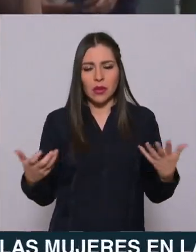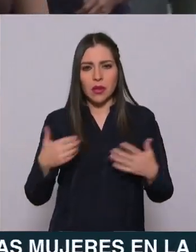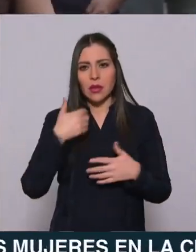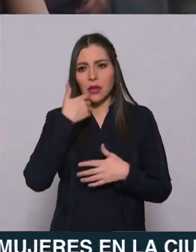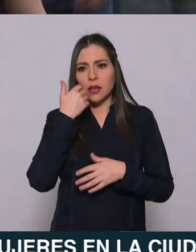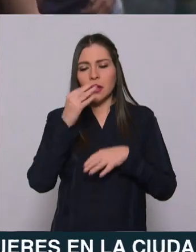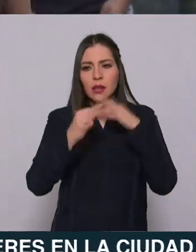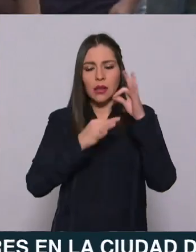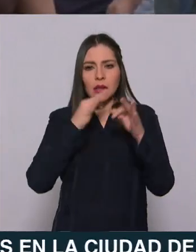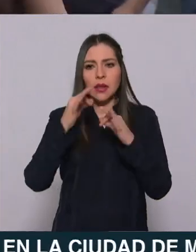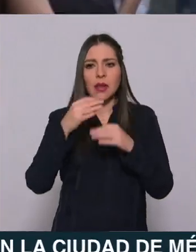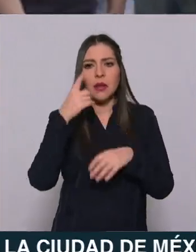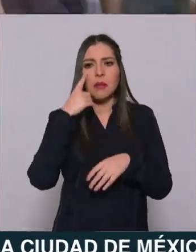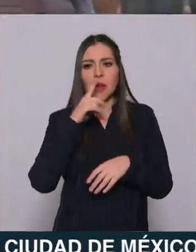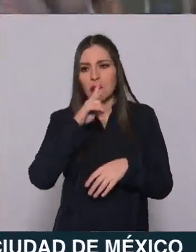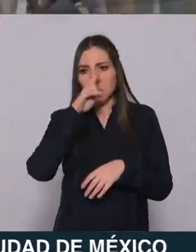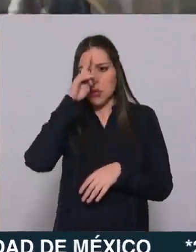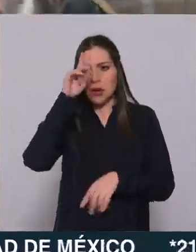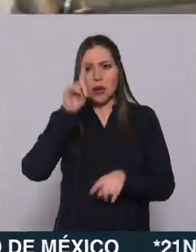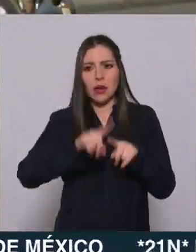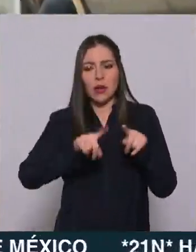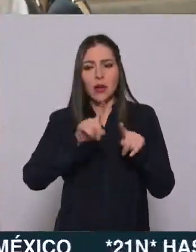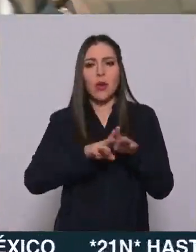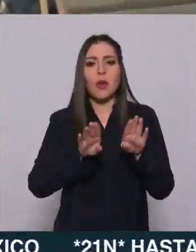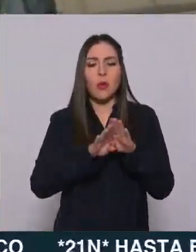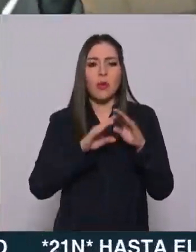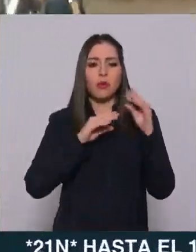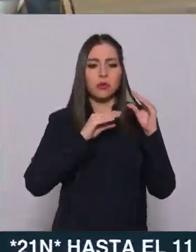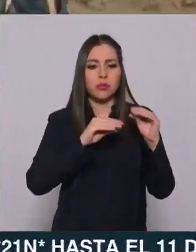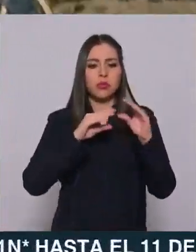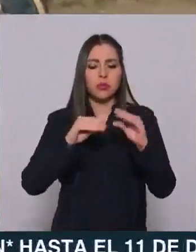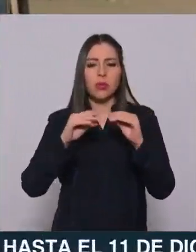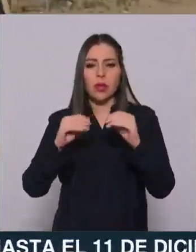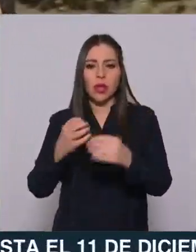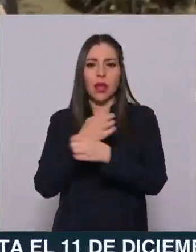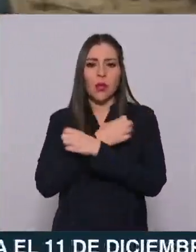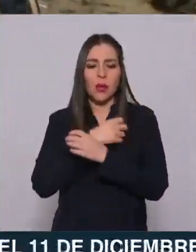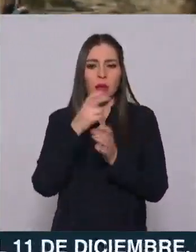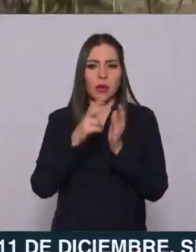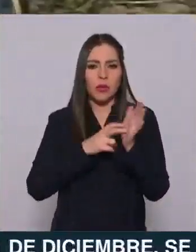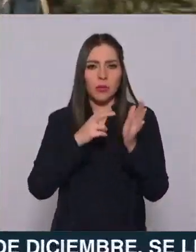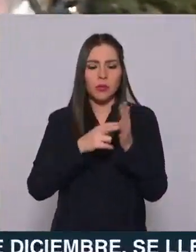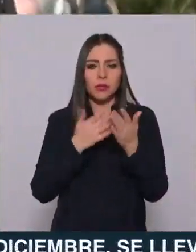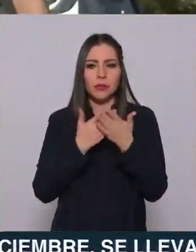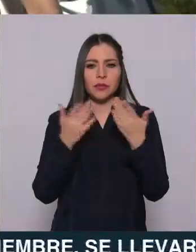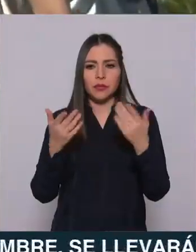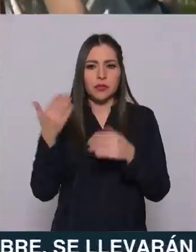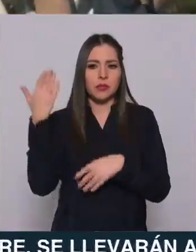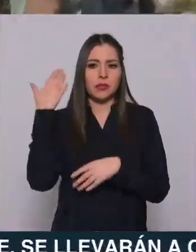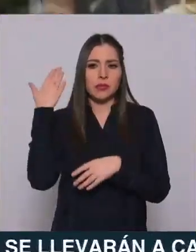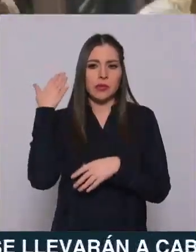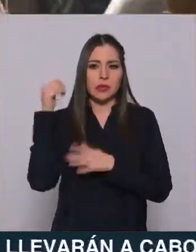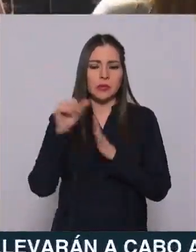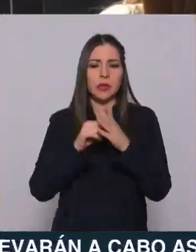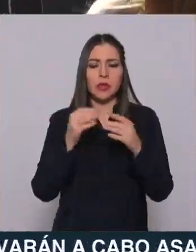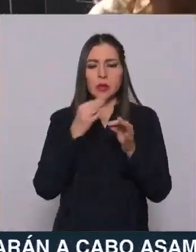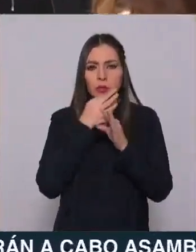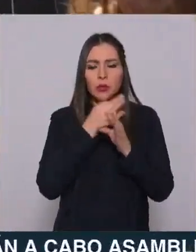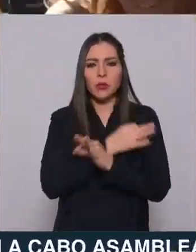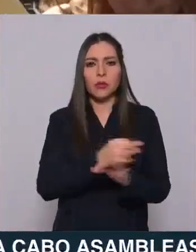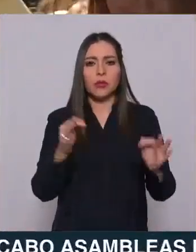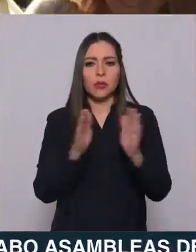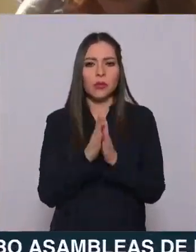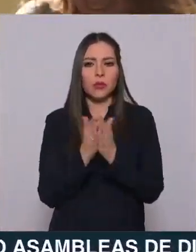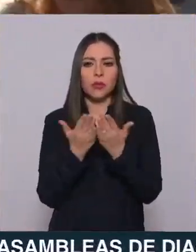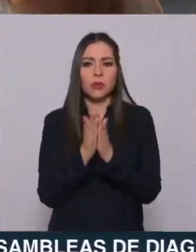la erradicación de la violencia a través de la educación y hemos lanzado una guía hace unos meses que tiene que ver